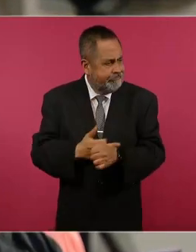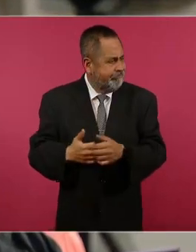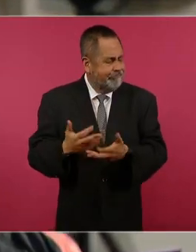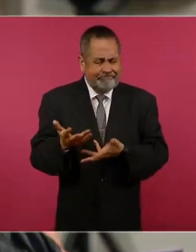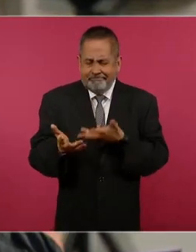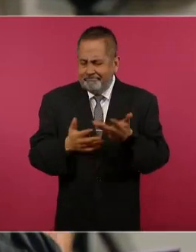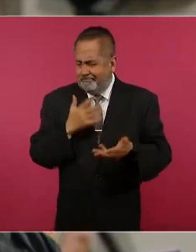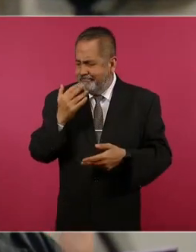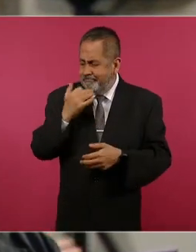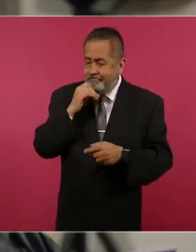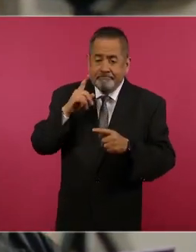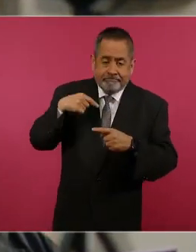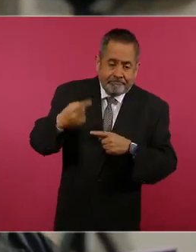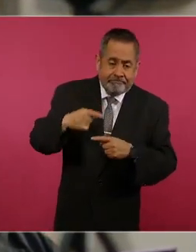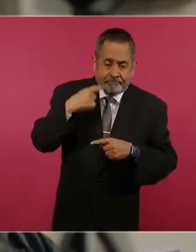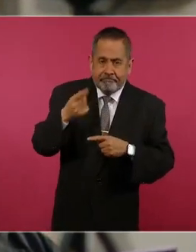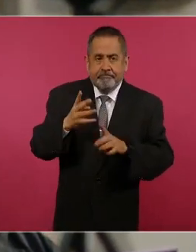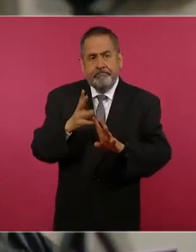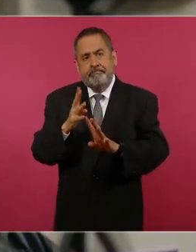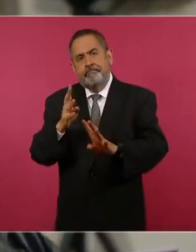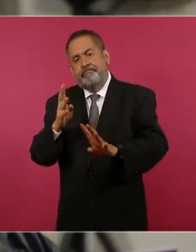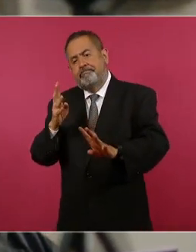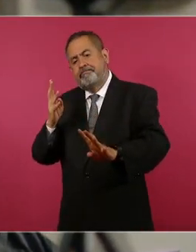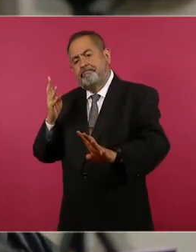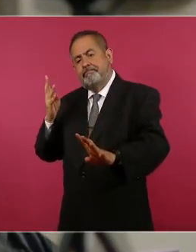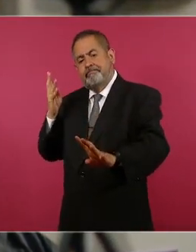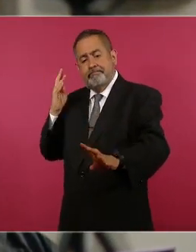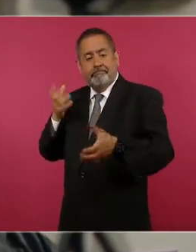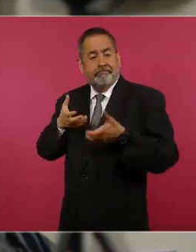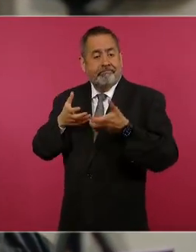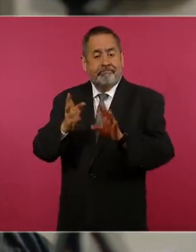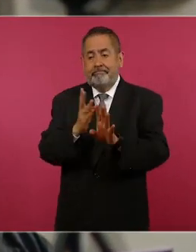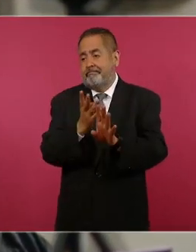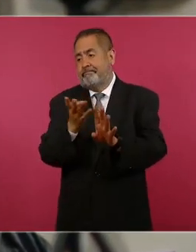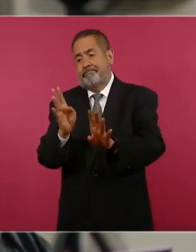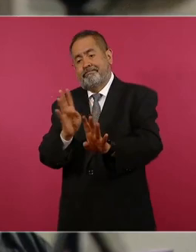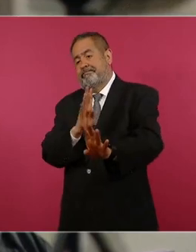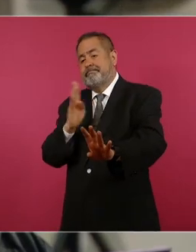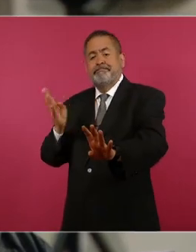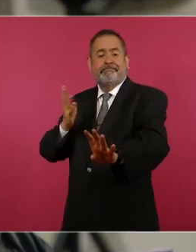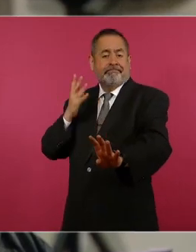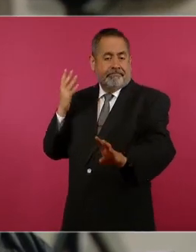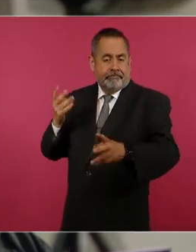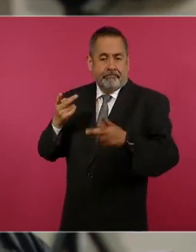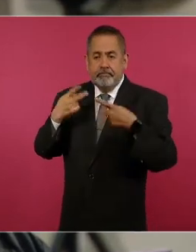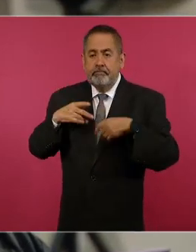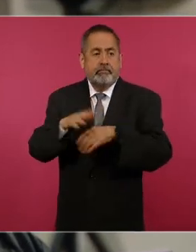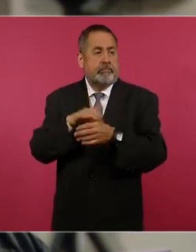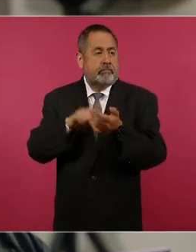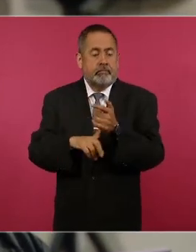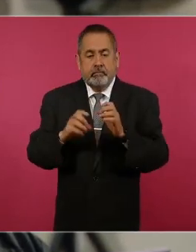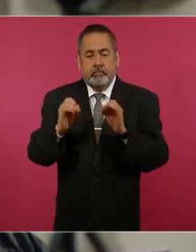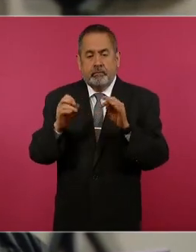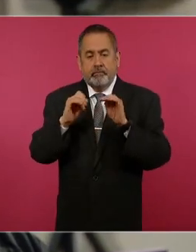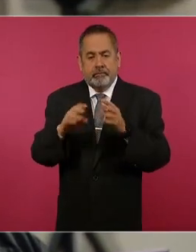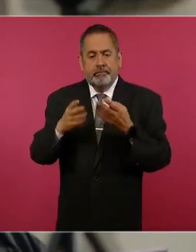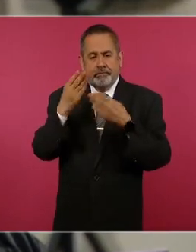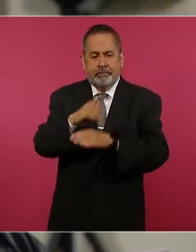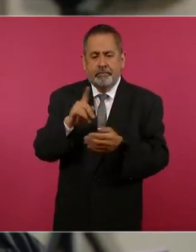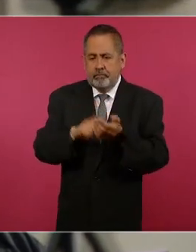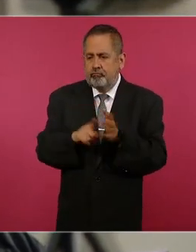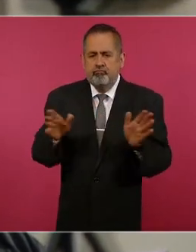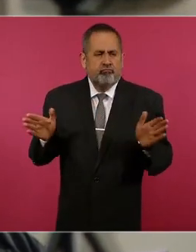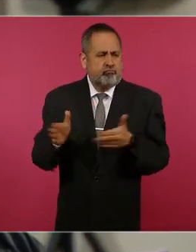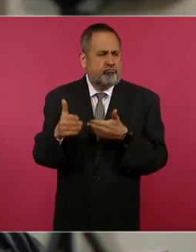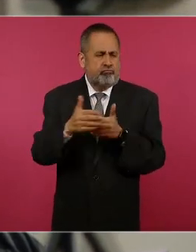Estas situaciones provocan largas filas que se extienden hasta la calle, especialmente porque la mayoría de las sucursales del Banco del Bienestar son de